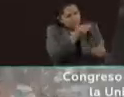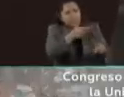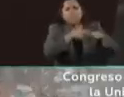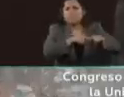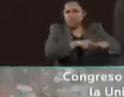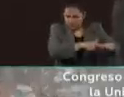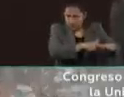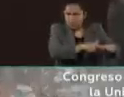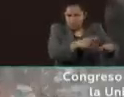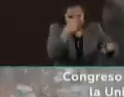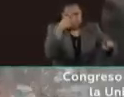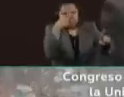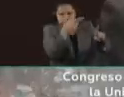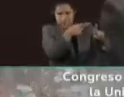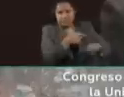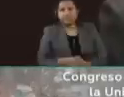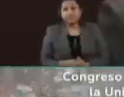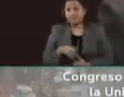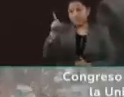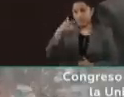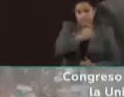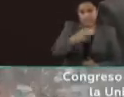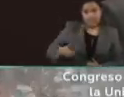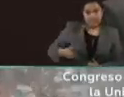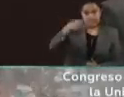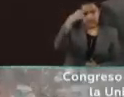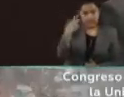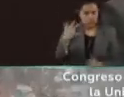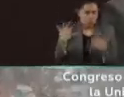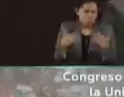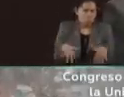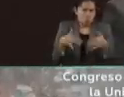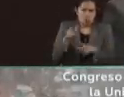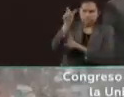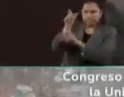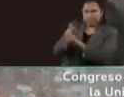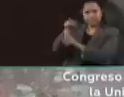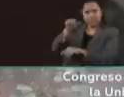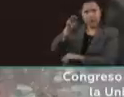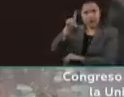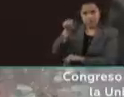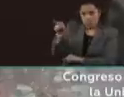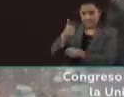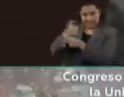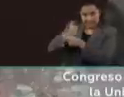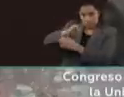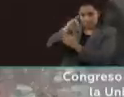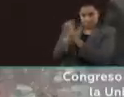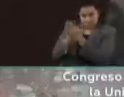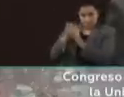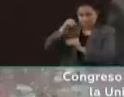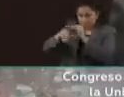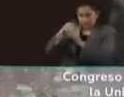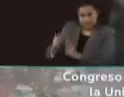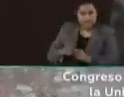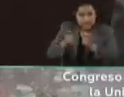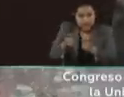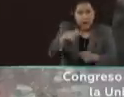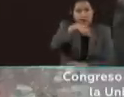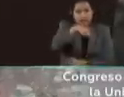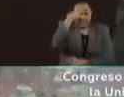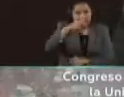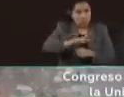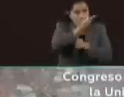informe del gran presidente de México, Andrés Manuel López Obrador, marca un hito en la historia de nuestra